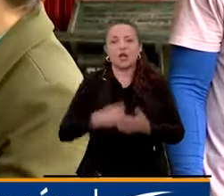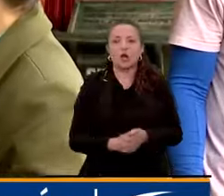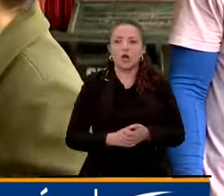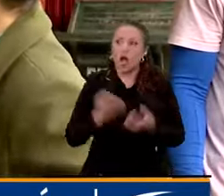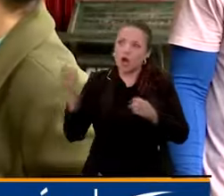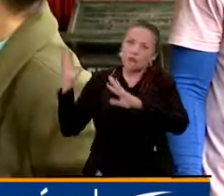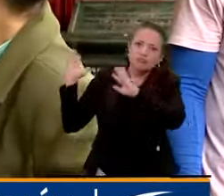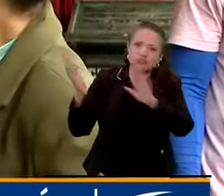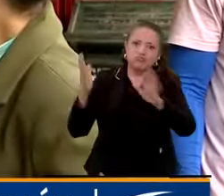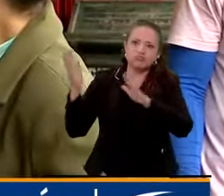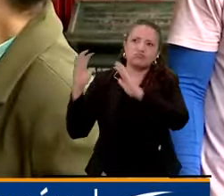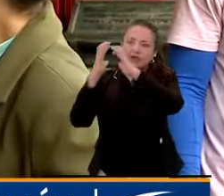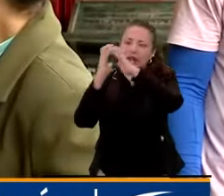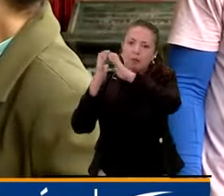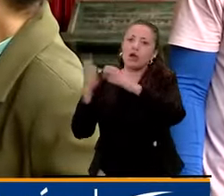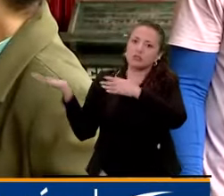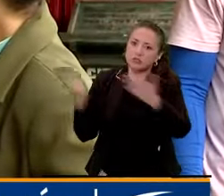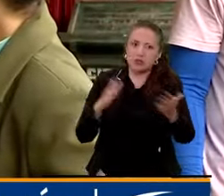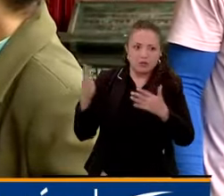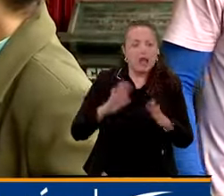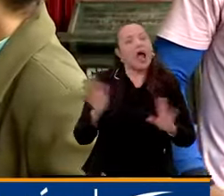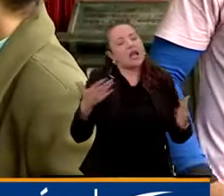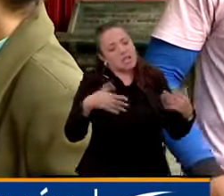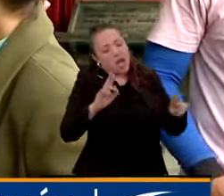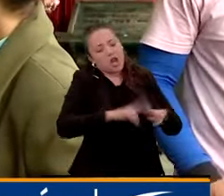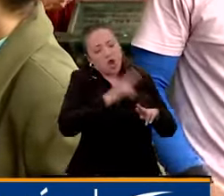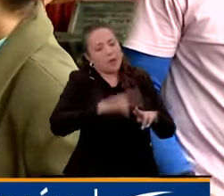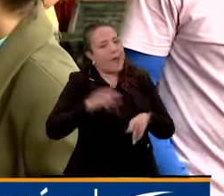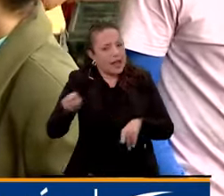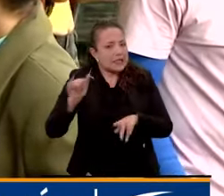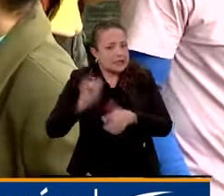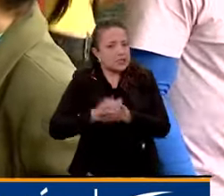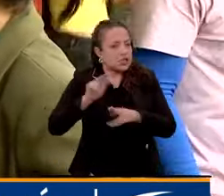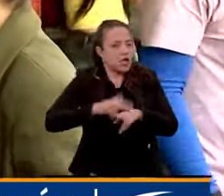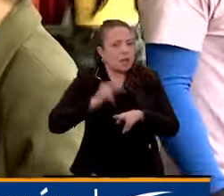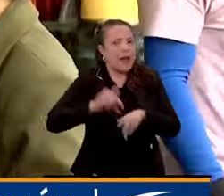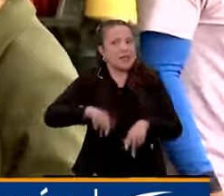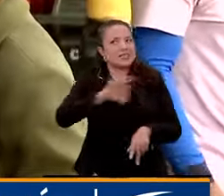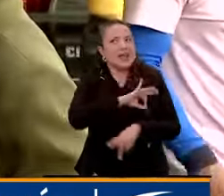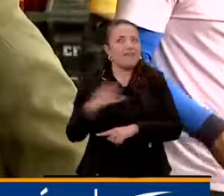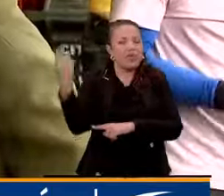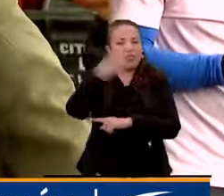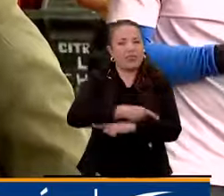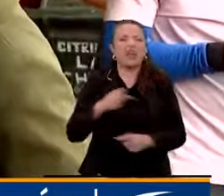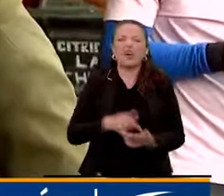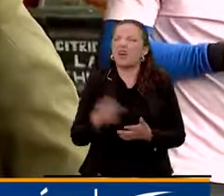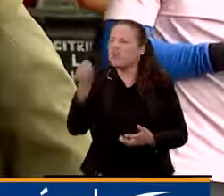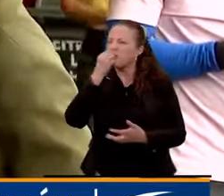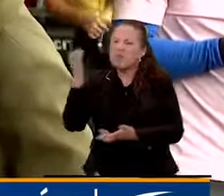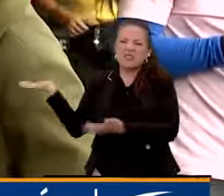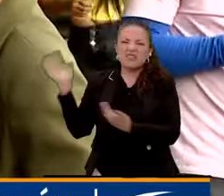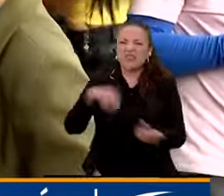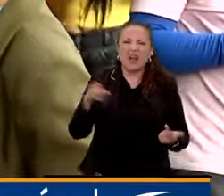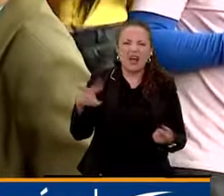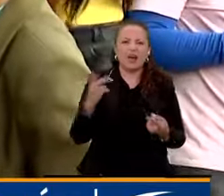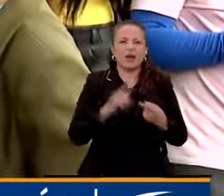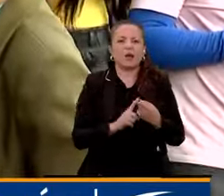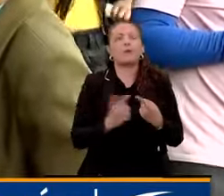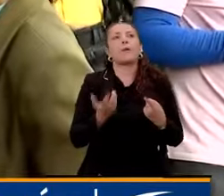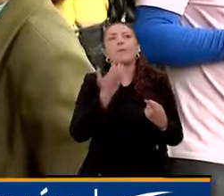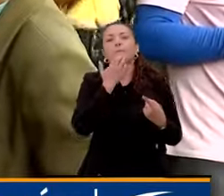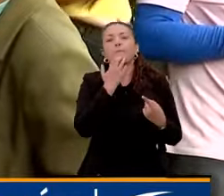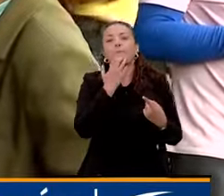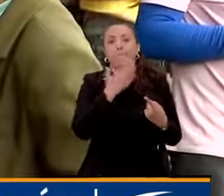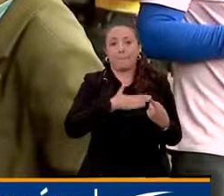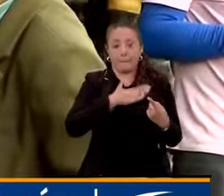aquí con alimentos hoy Sí normalmente lo normal lo que llega Pues un sábado Qué alimentos traen esos camiones eh Por ejemplo